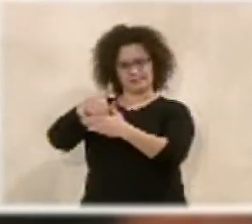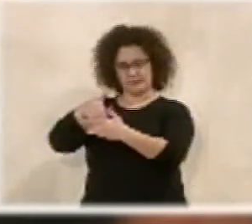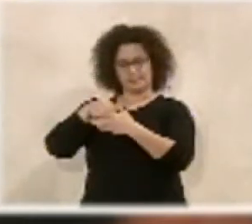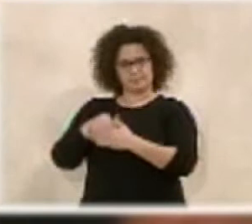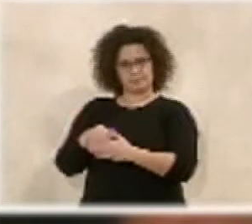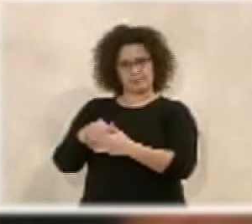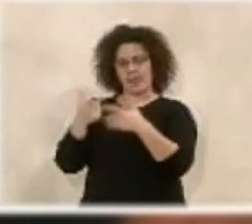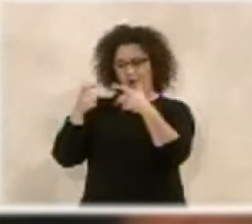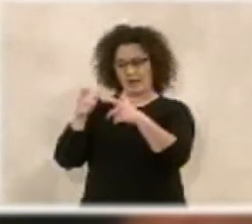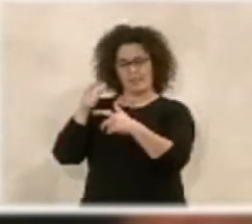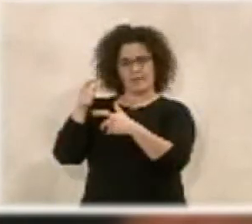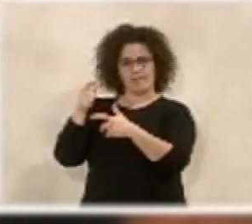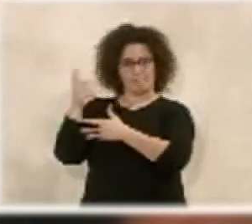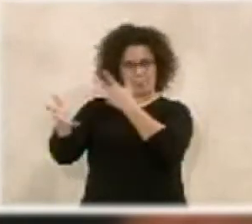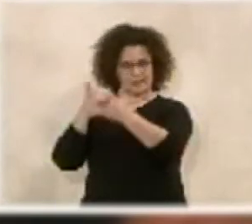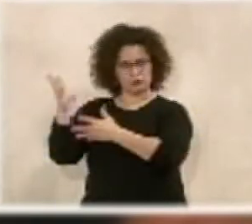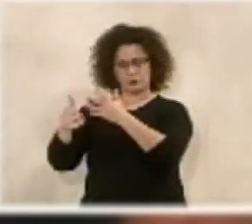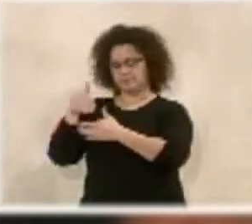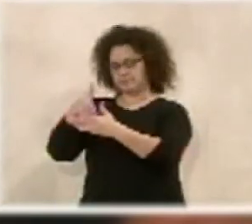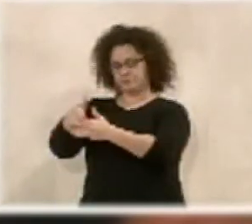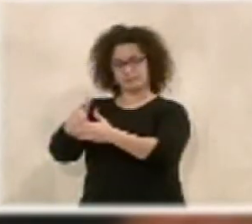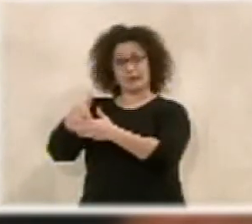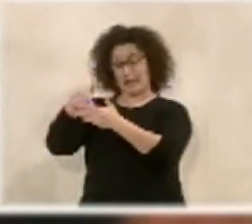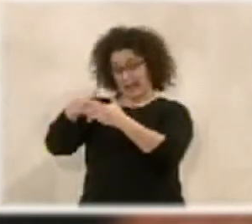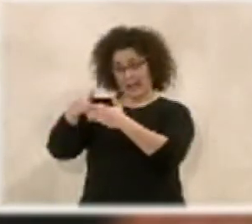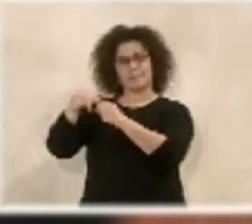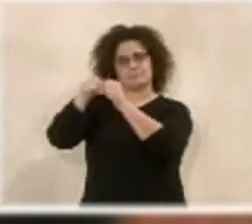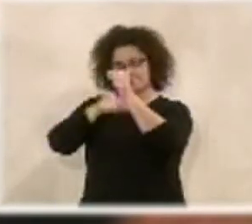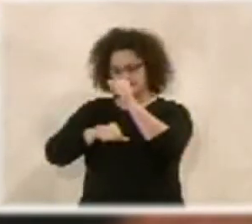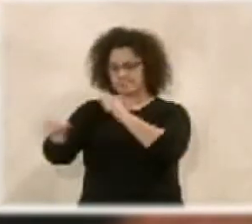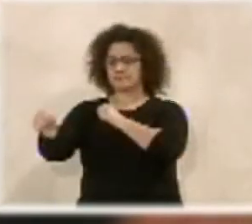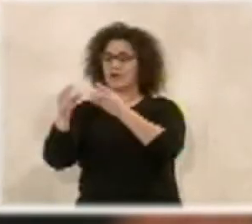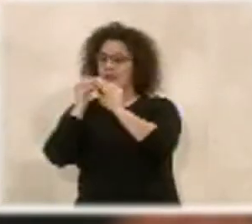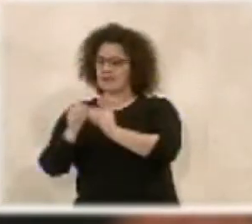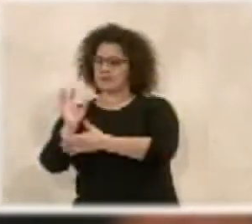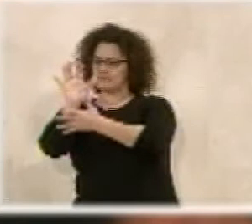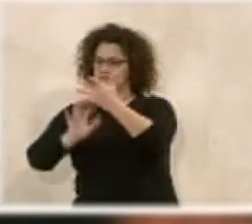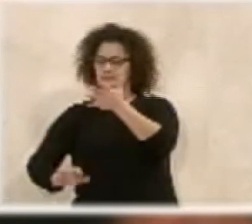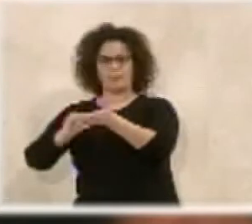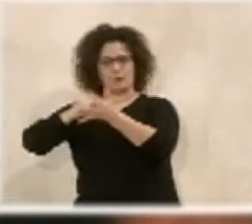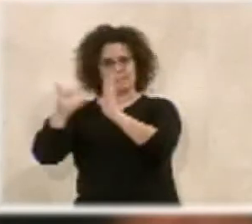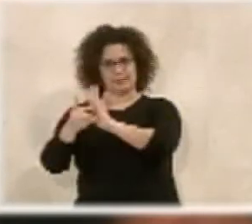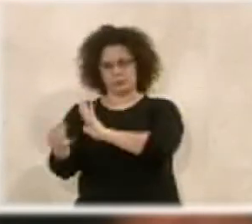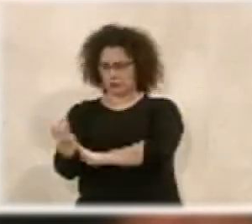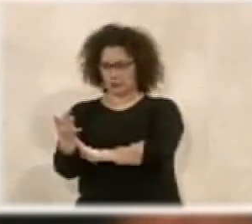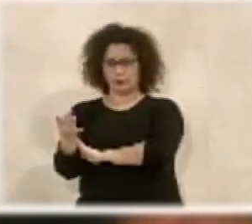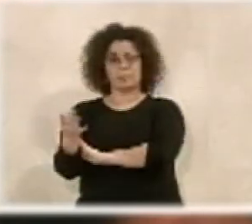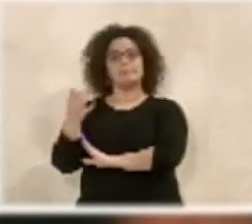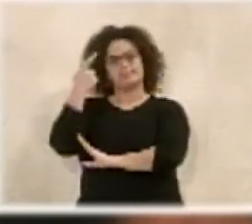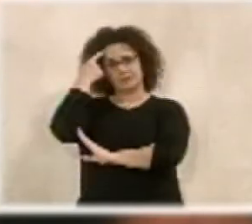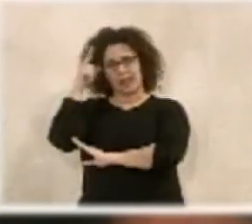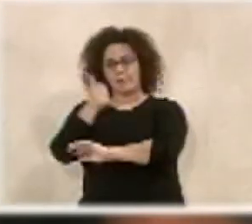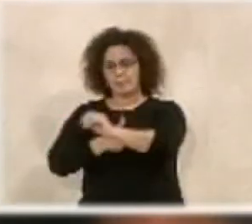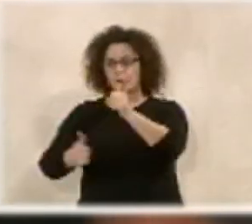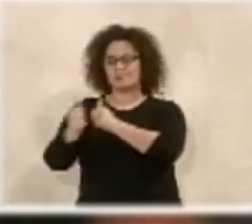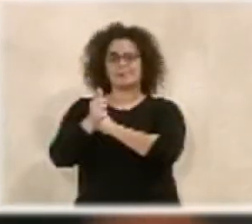de fomento y a partir de ahí se ha encargado una redacción de proyecto porque entendemos que lo más prioritario en